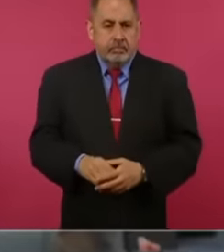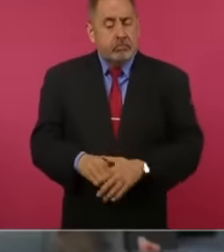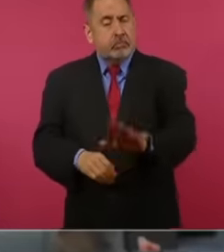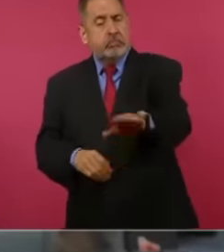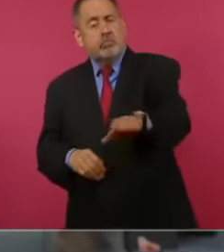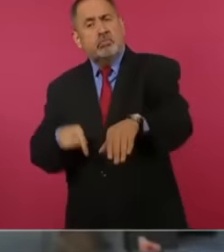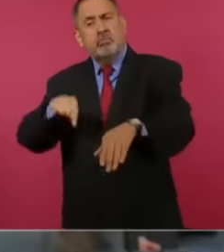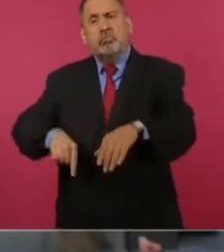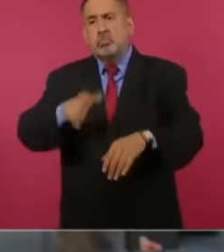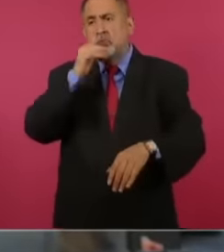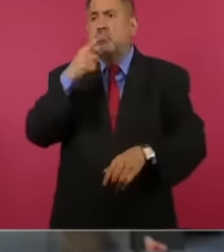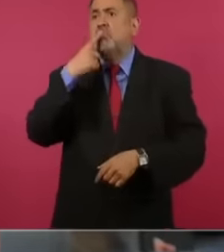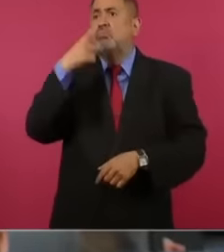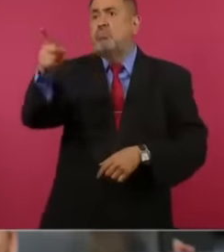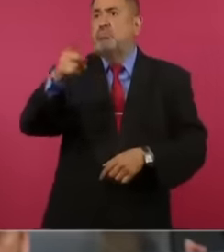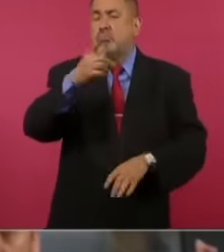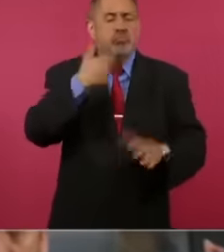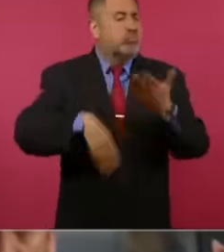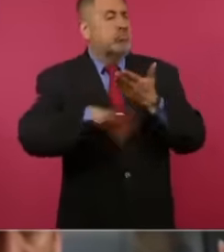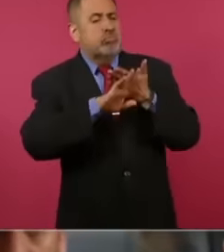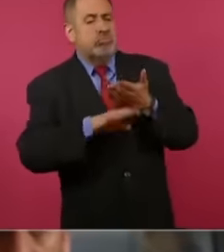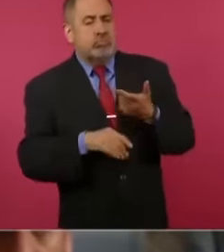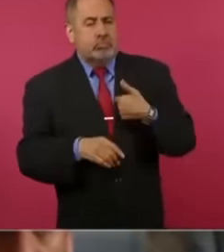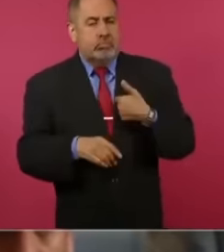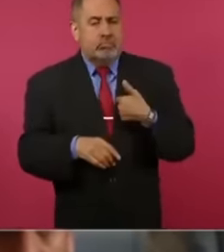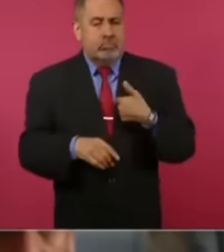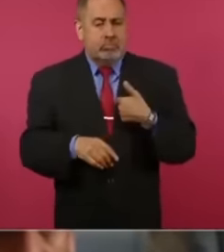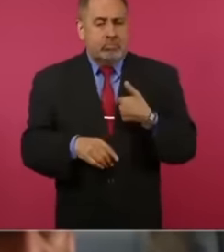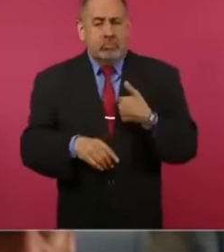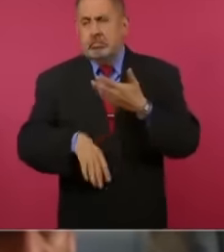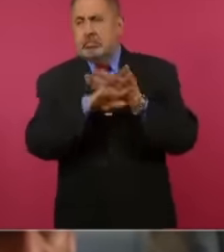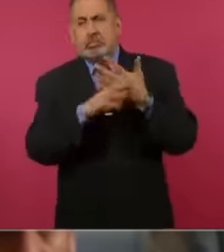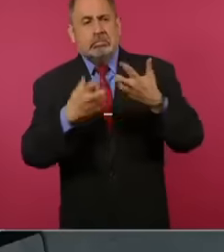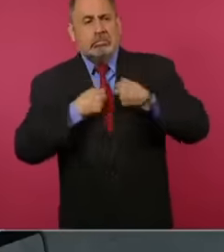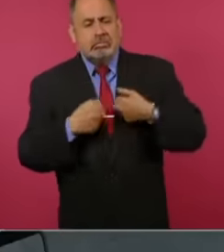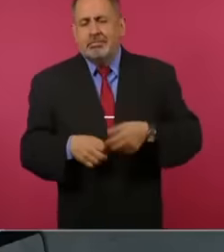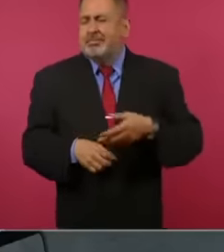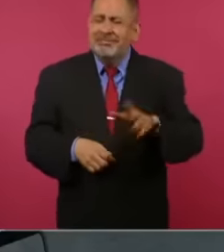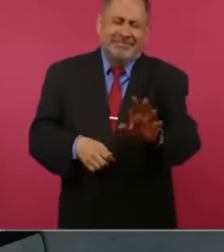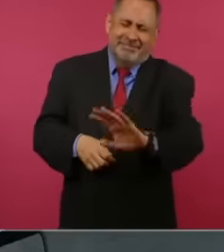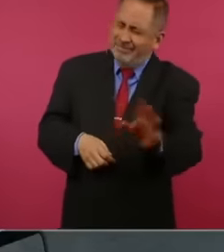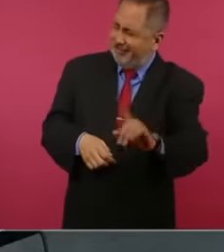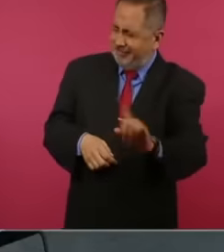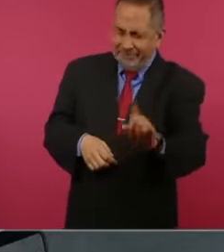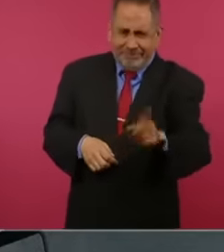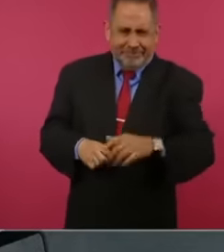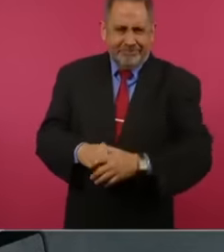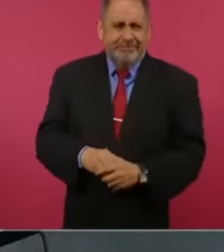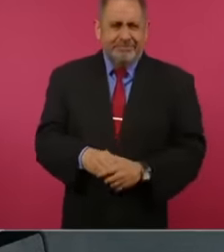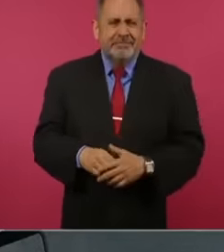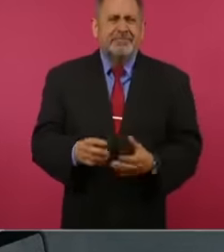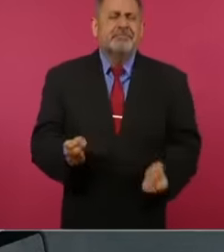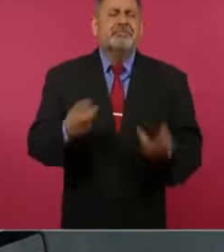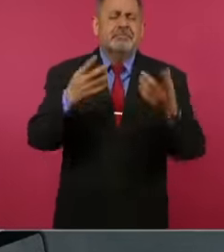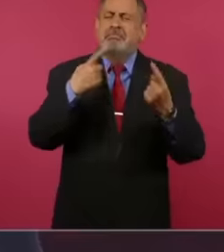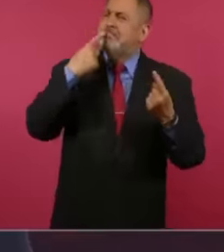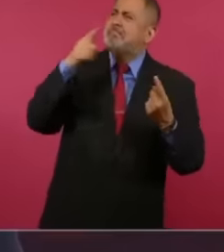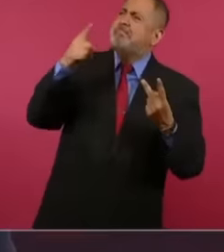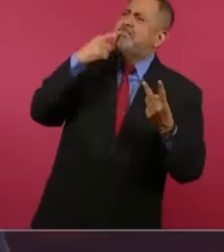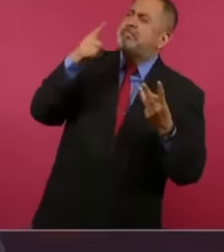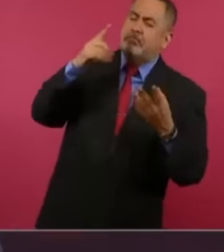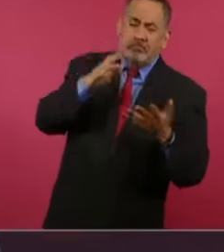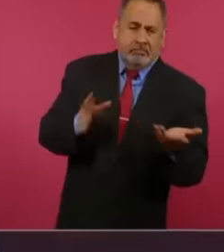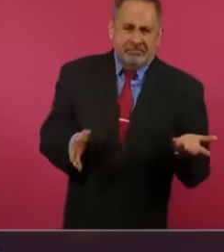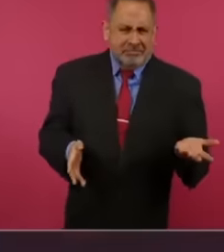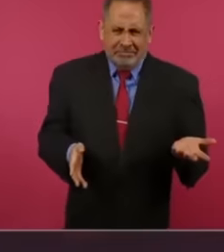denunciar porque se revierte la. No pasa nada. Te conviertes tú en el perseguido. No. ¿Cuántas denuncias? Justo